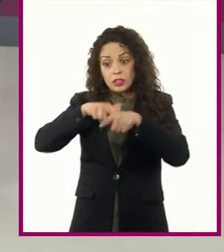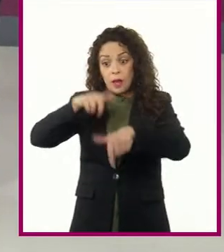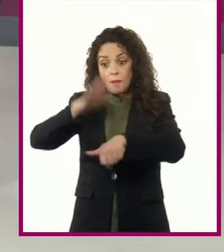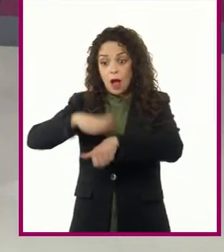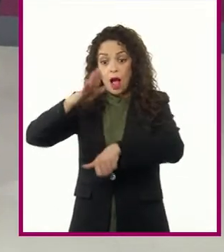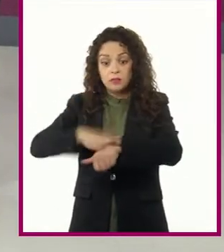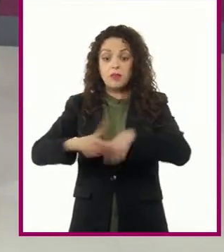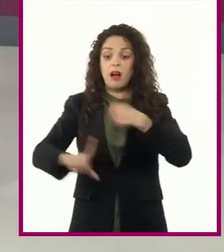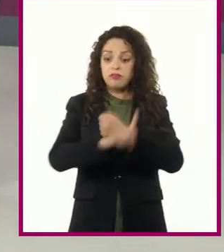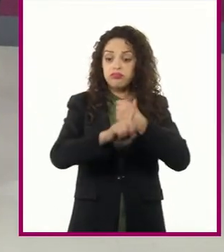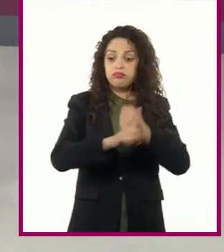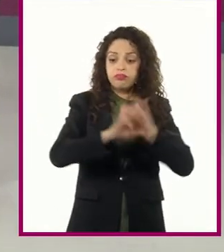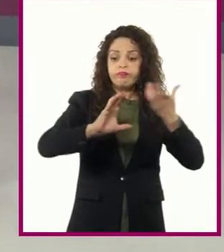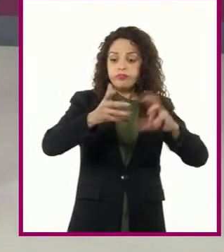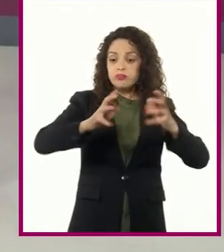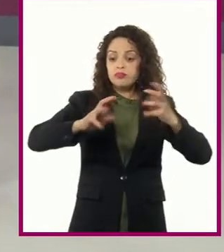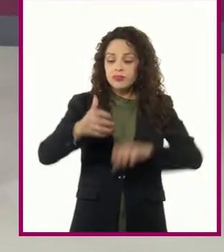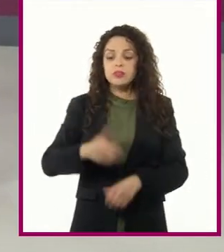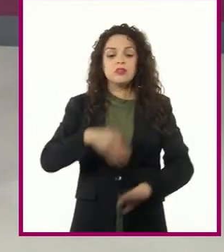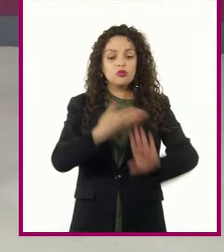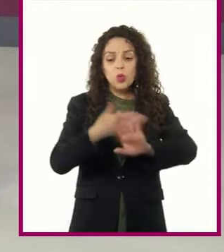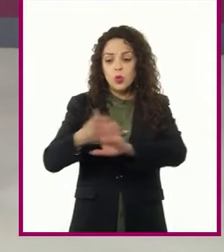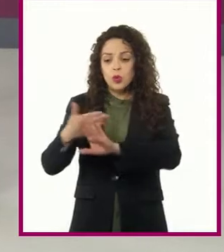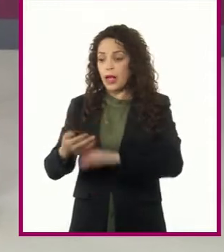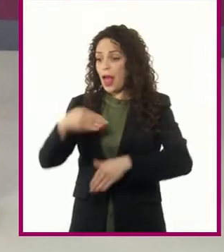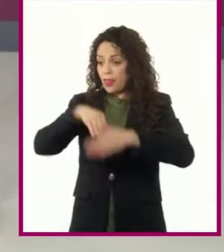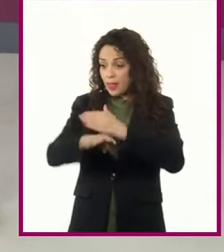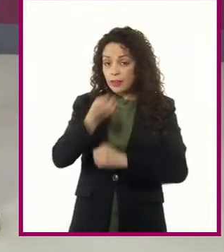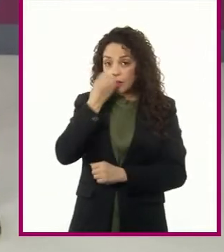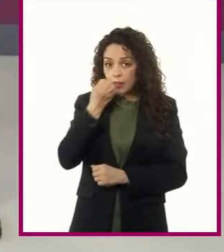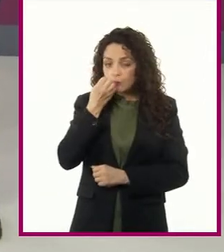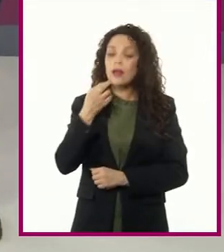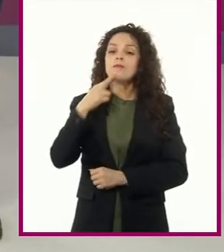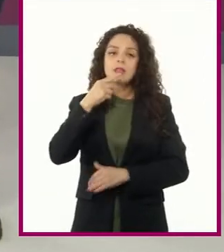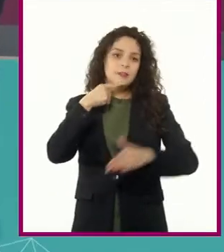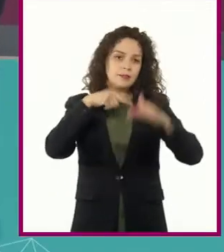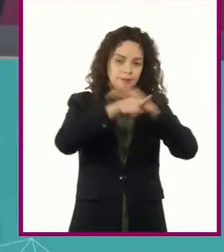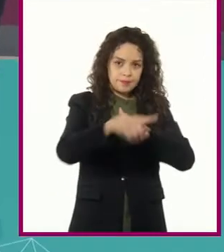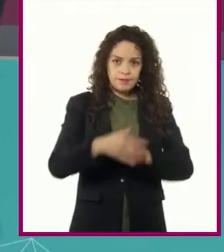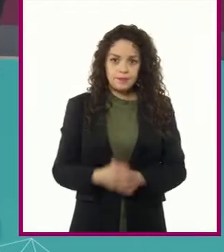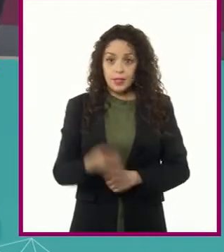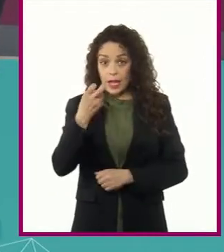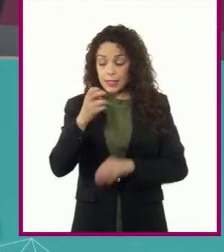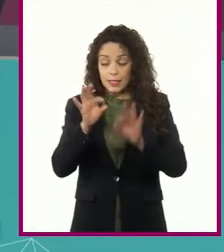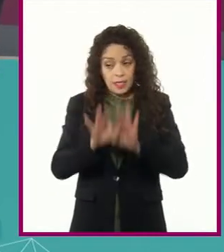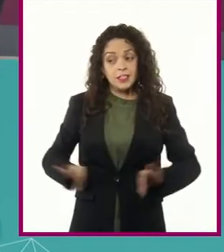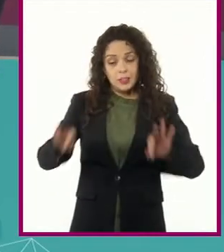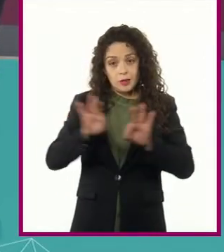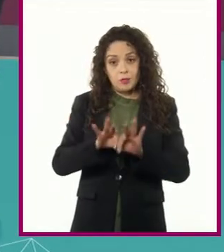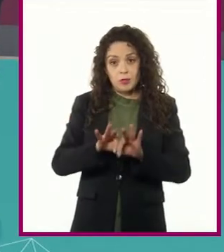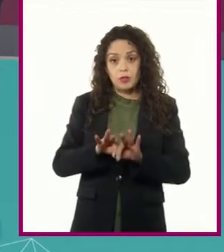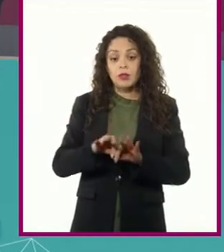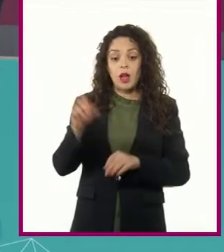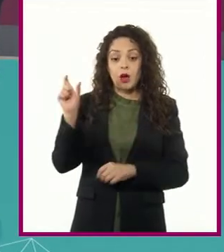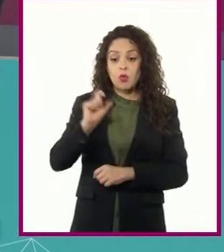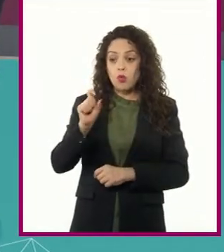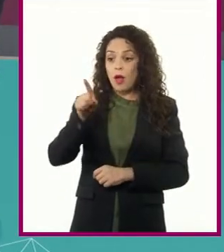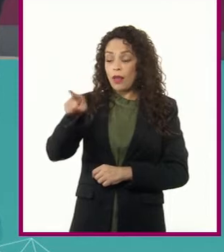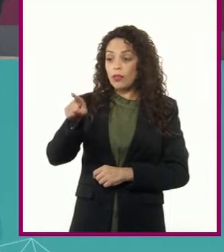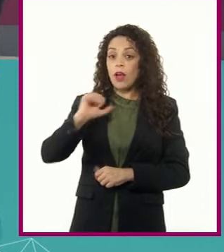la violencia escolar. Es muy importante lo que mencionas, Nadia. Denunciar las agresiones ante las